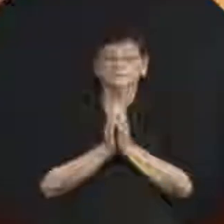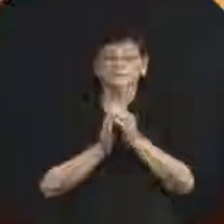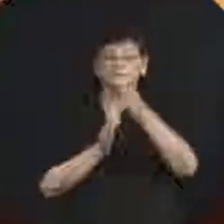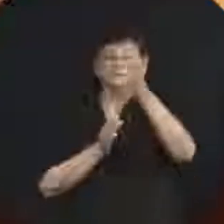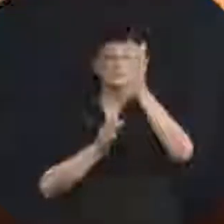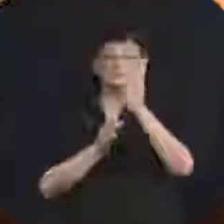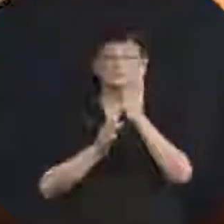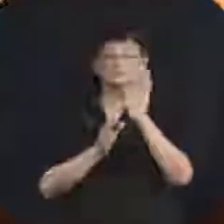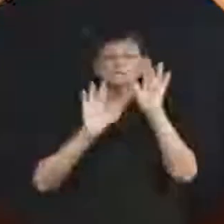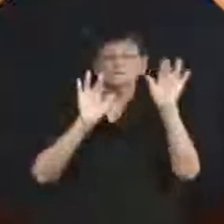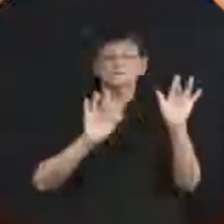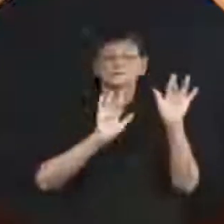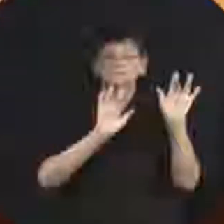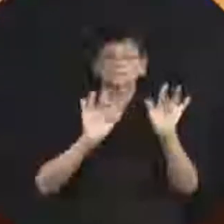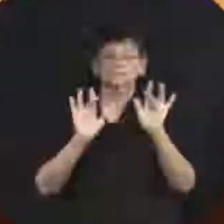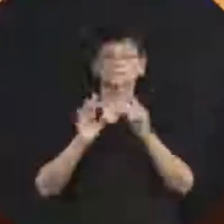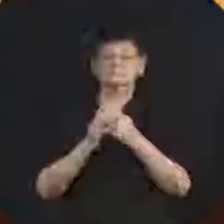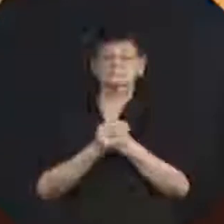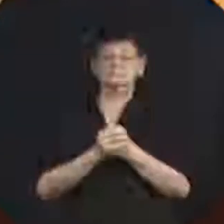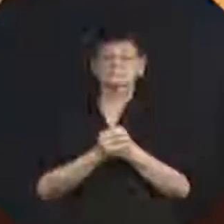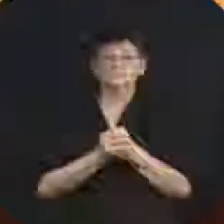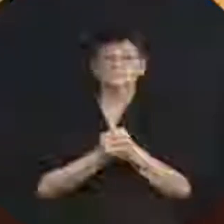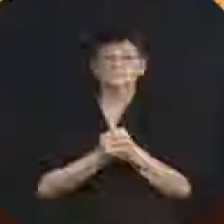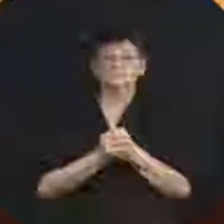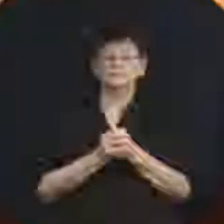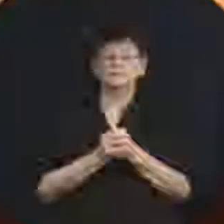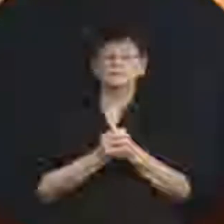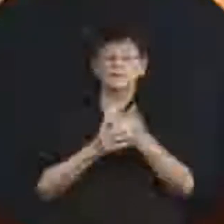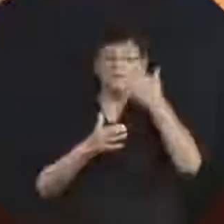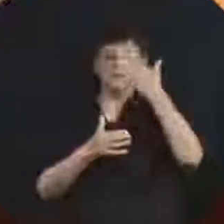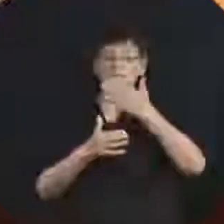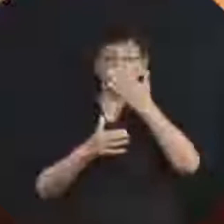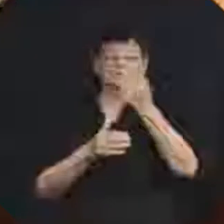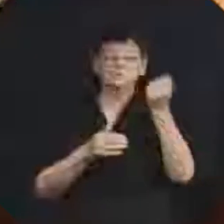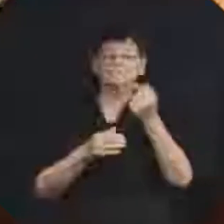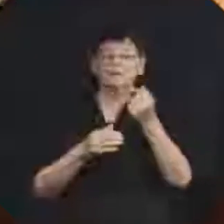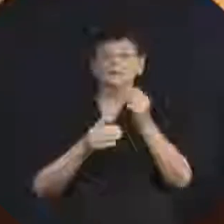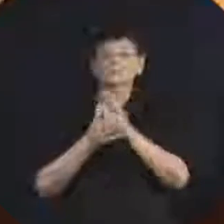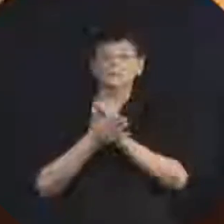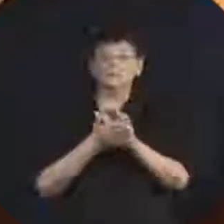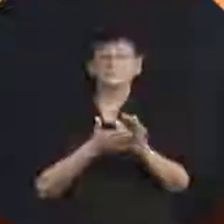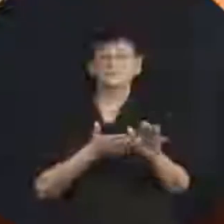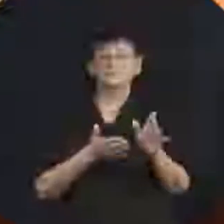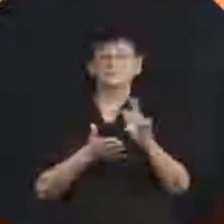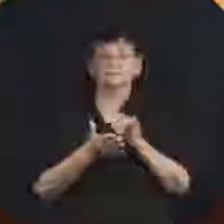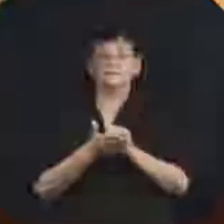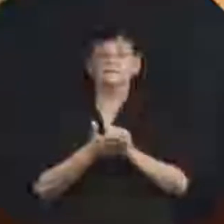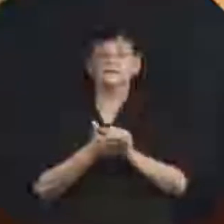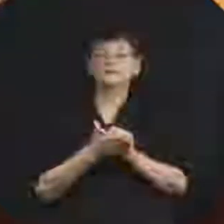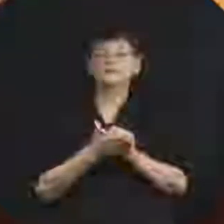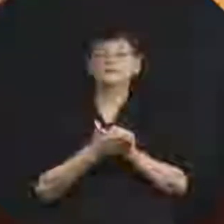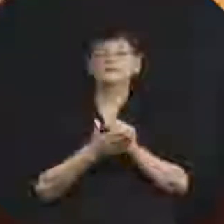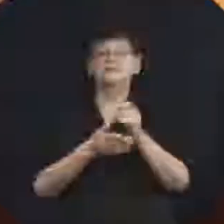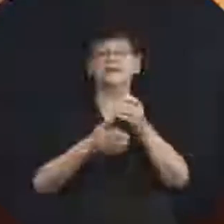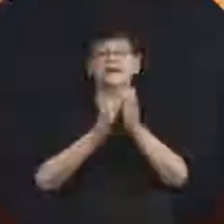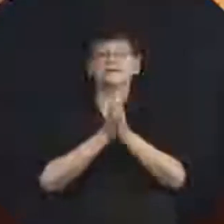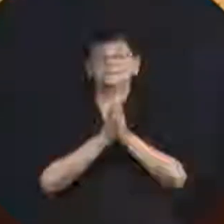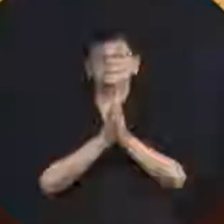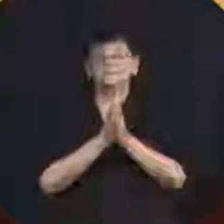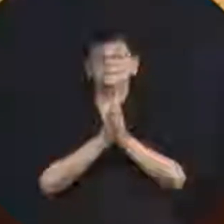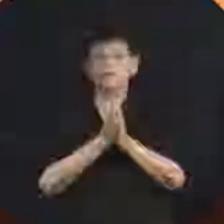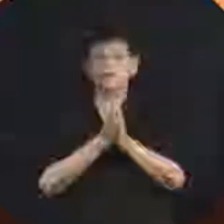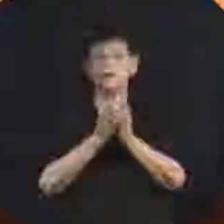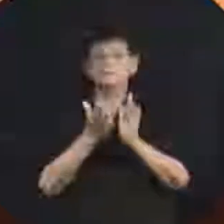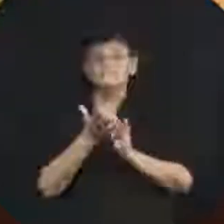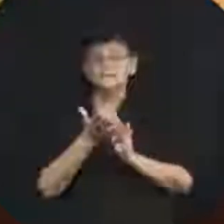Dios misericordioso, fuente de toda bondad, que nos has propuesto como remedio